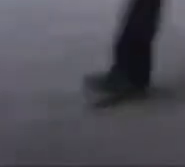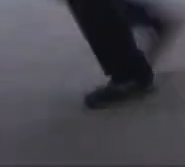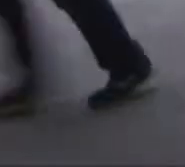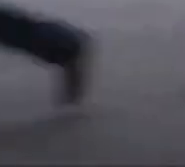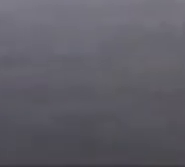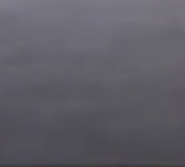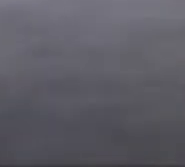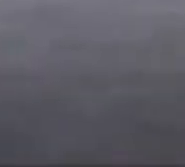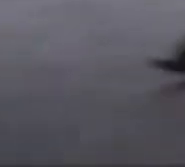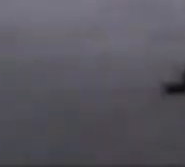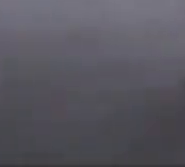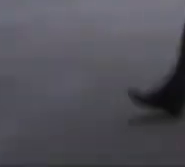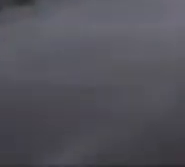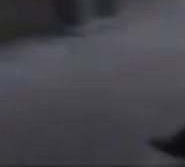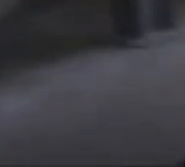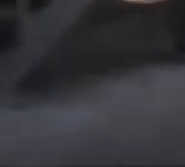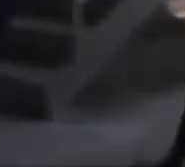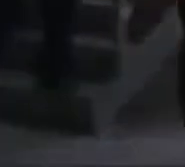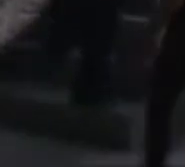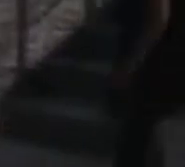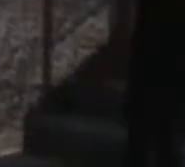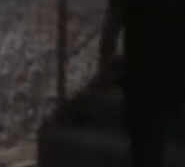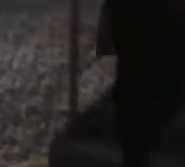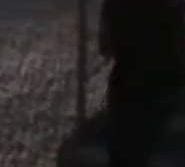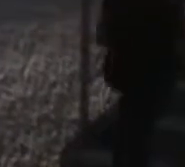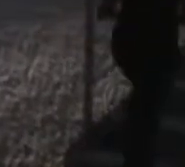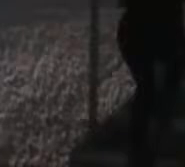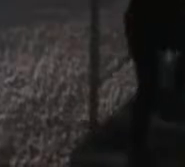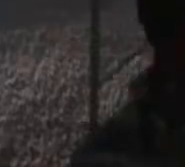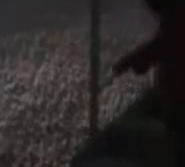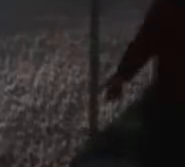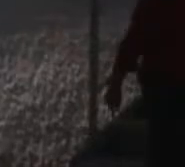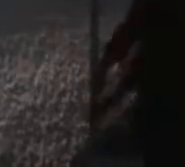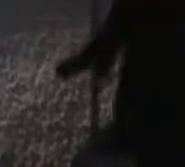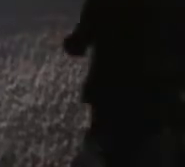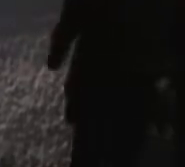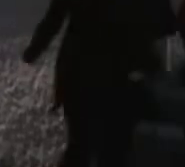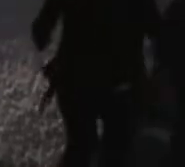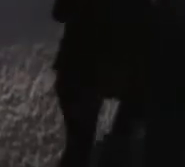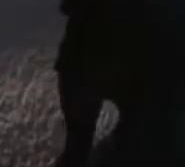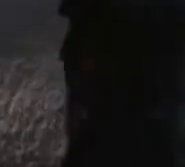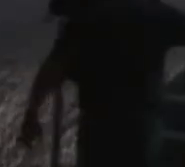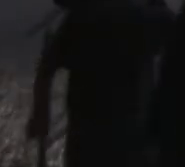que los dirigirá hacia la escalera de emergencia la cual tendrán que ascender con